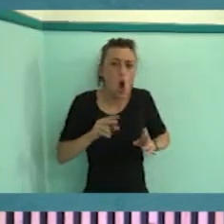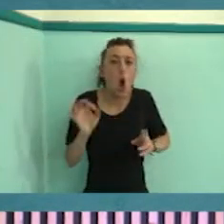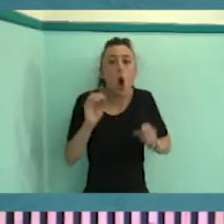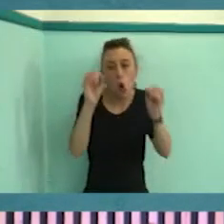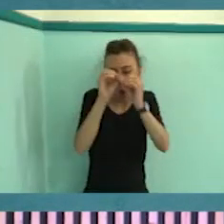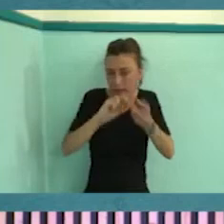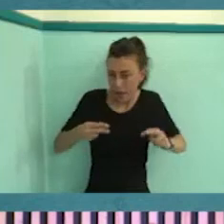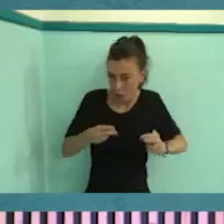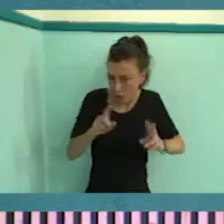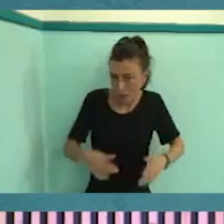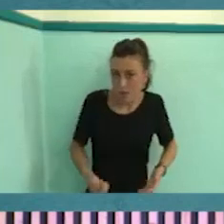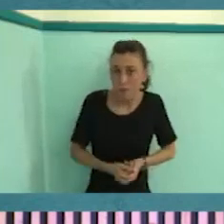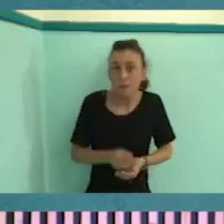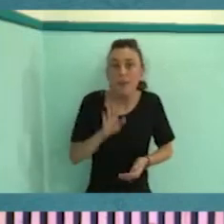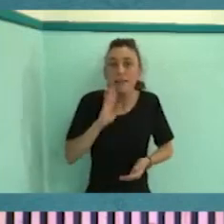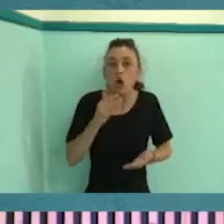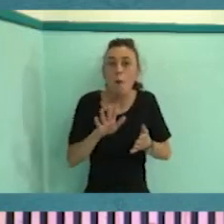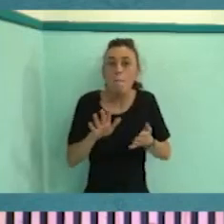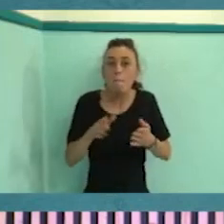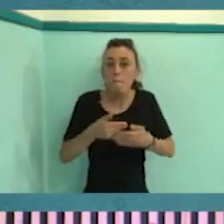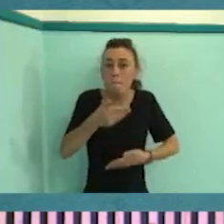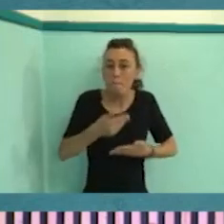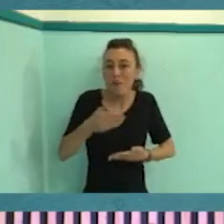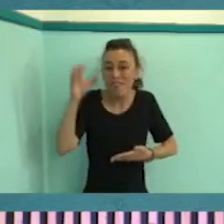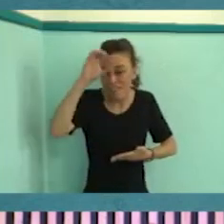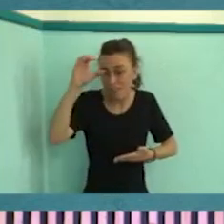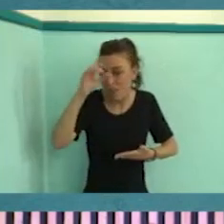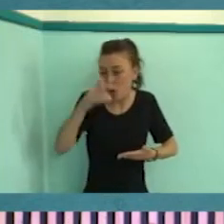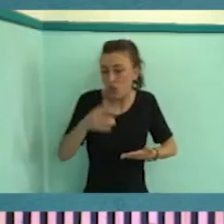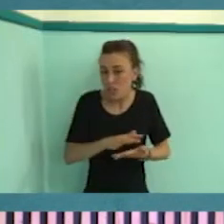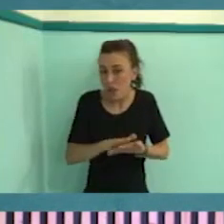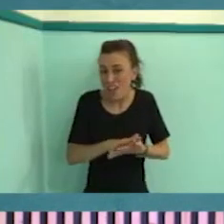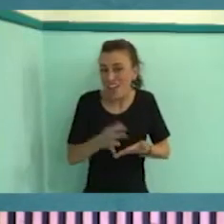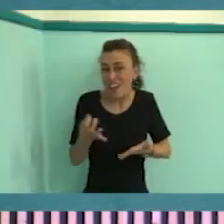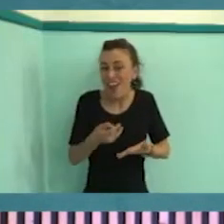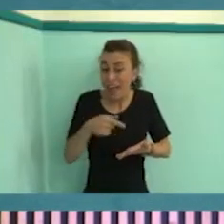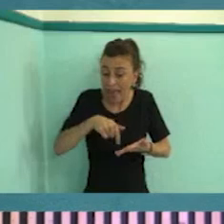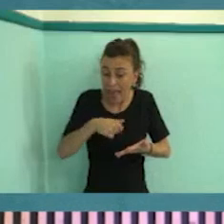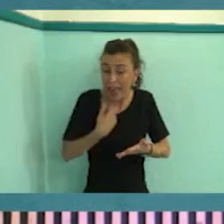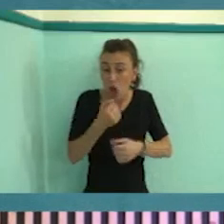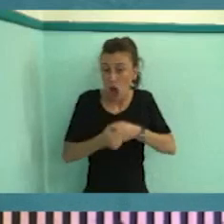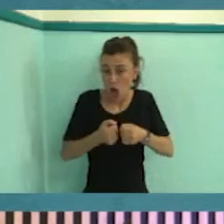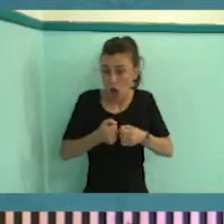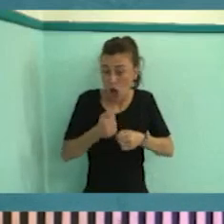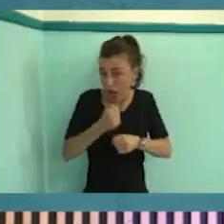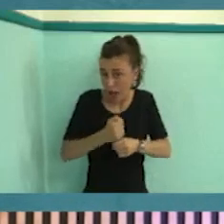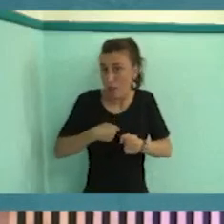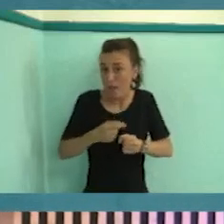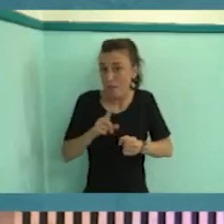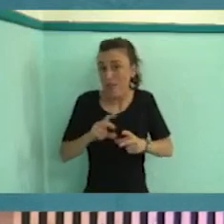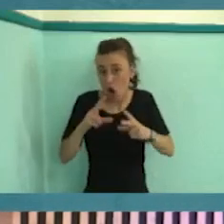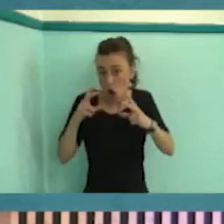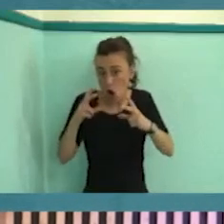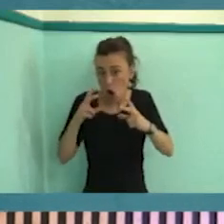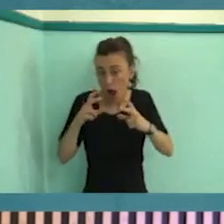también esto son todo papers científicos que de lo que hablan es de todo lo que estamos trabajando aquí no Y de lo que trabajamos en activismo contra la gordofobia de